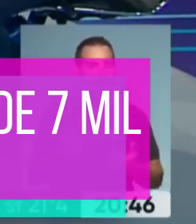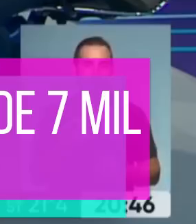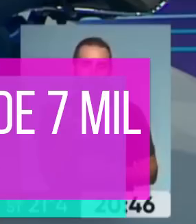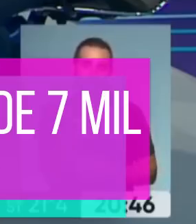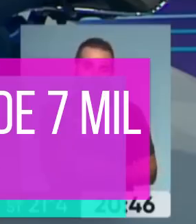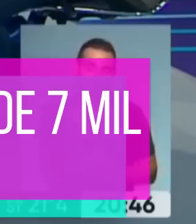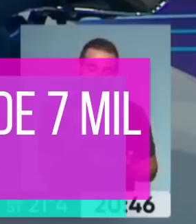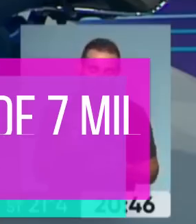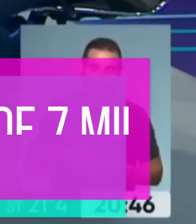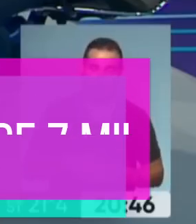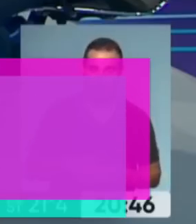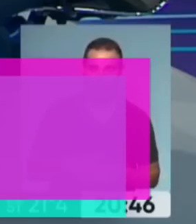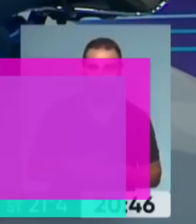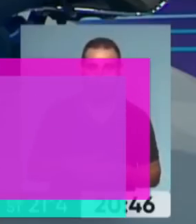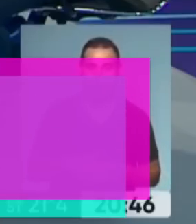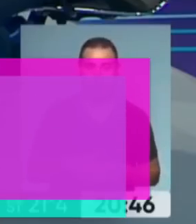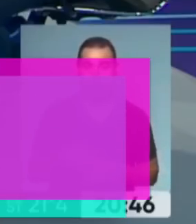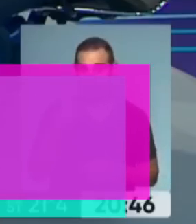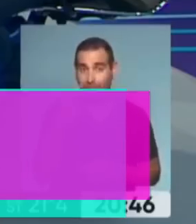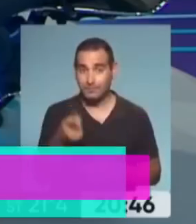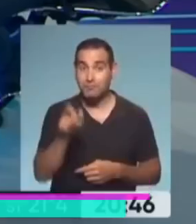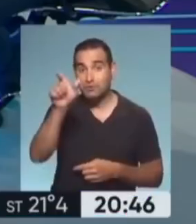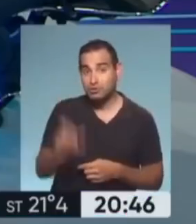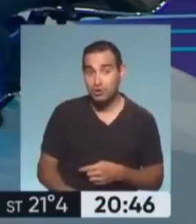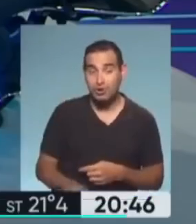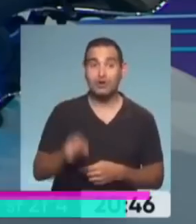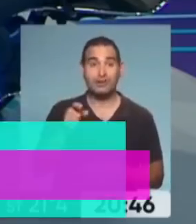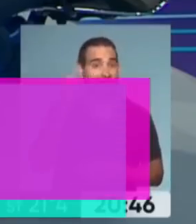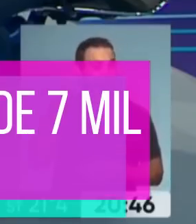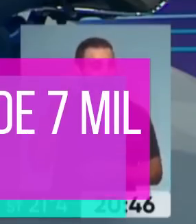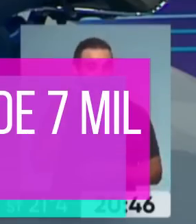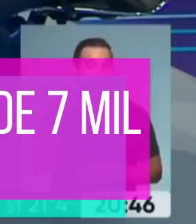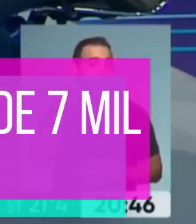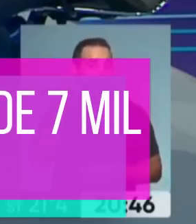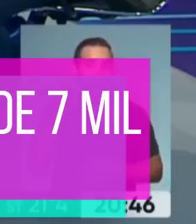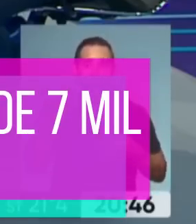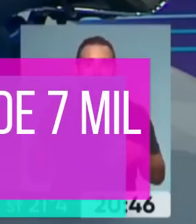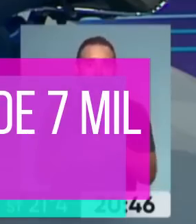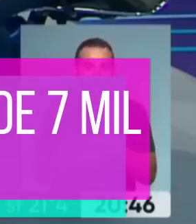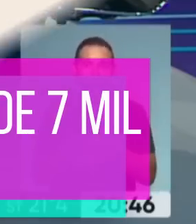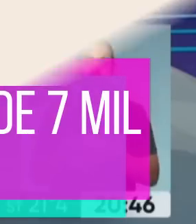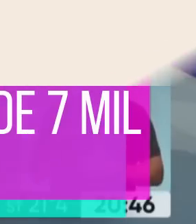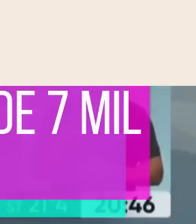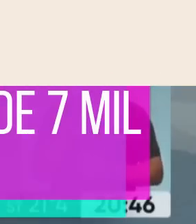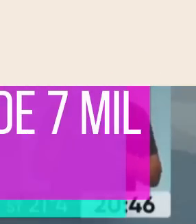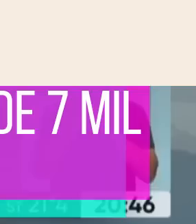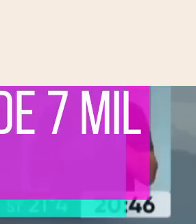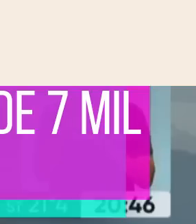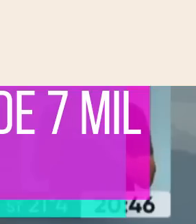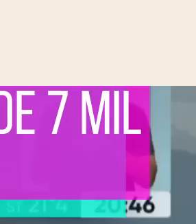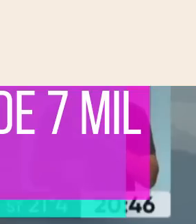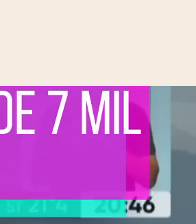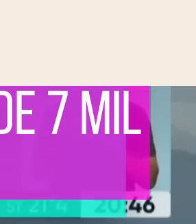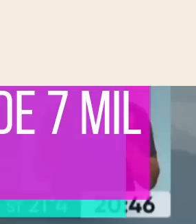principales bancos, te voy a explicar rápidamente cómo hacerlo. Por ejemplo, en el macro, quienes utilicen el macro jubilados, el espacio